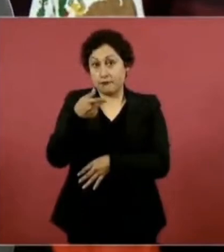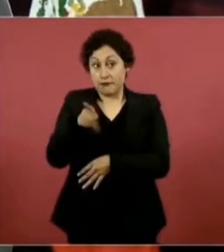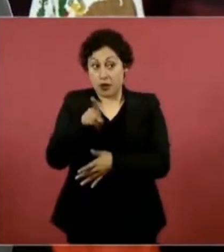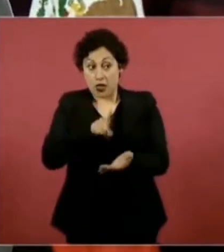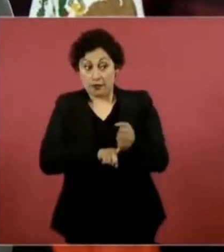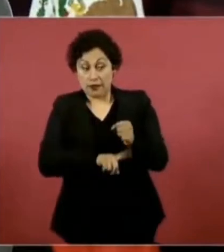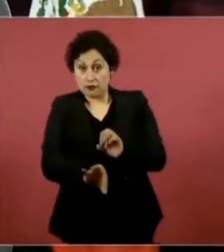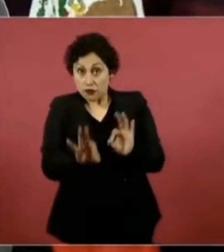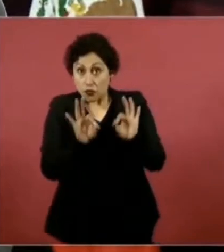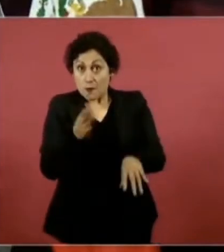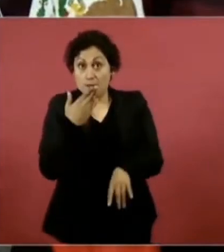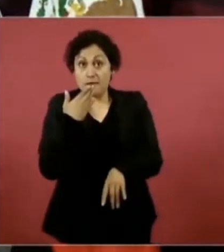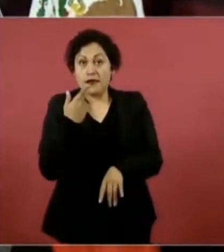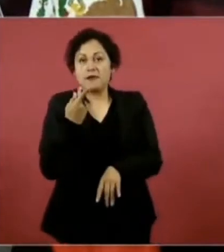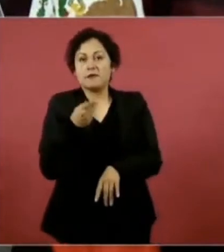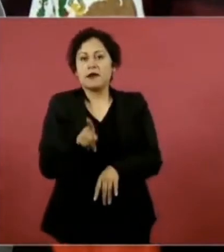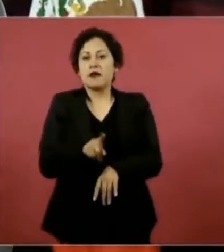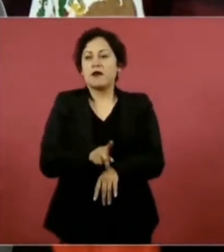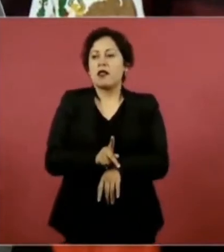nada más un parapeto,